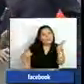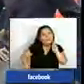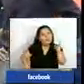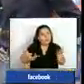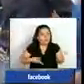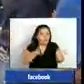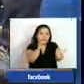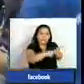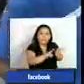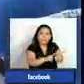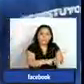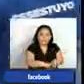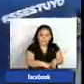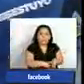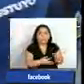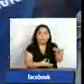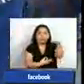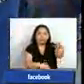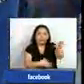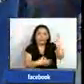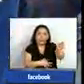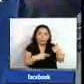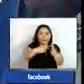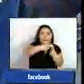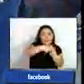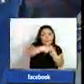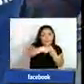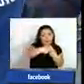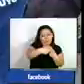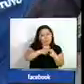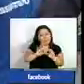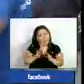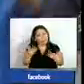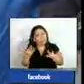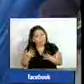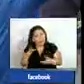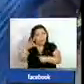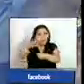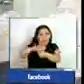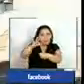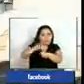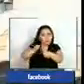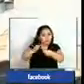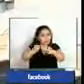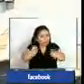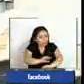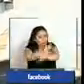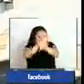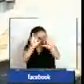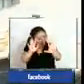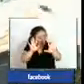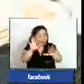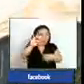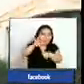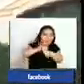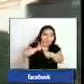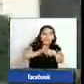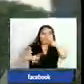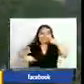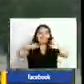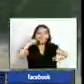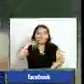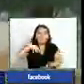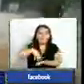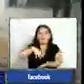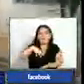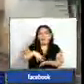proceso de las elecciones internas del Partido Arena. Ahora solo espera que las votaciones se hagan de manera transparente, dijo, democrática y que